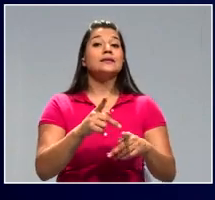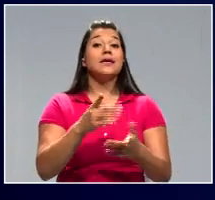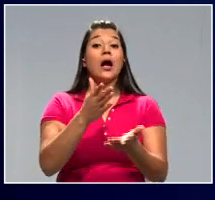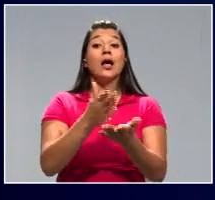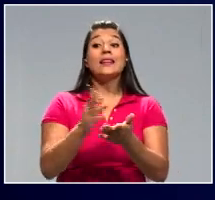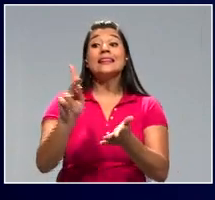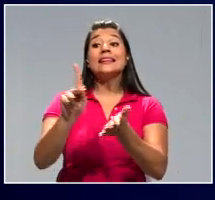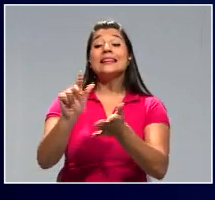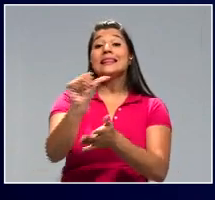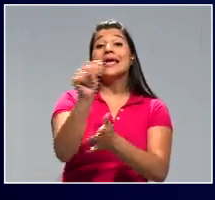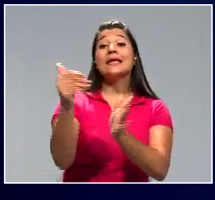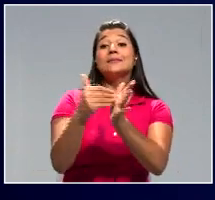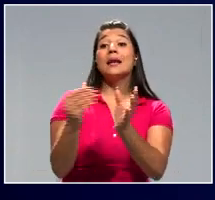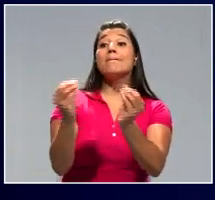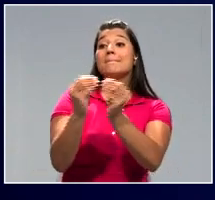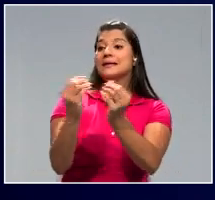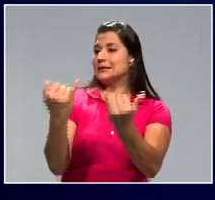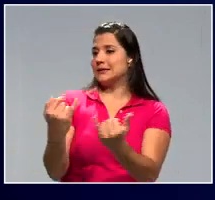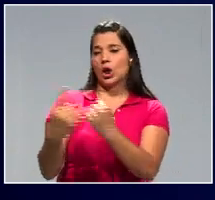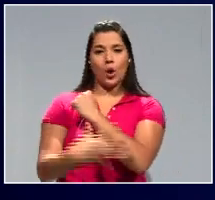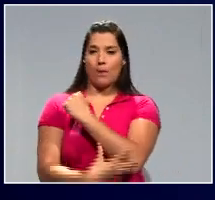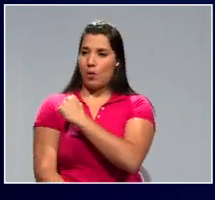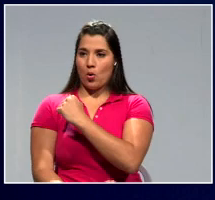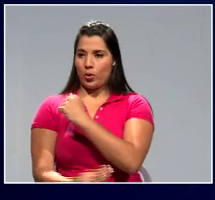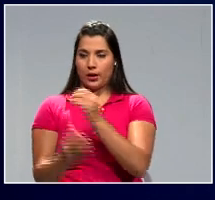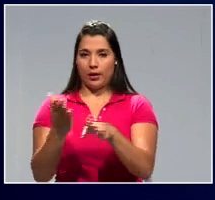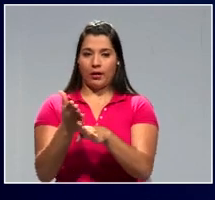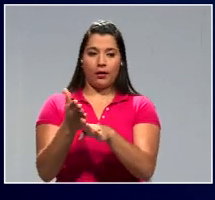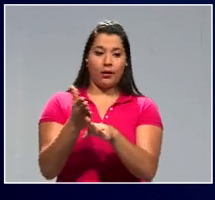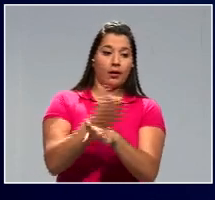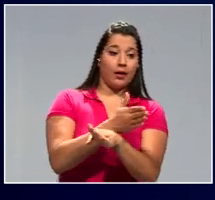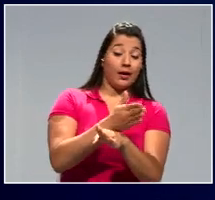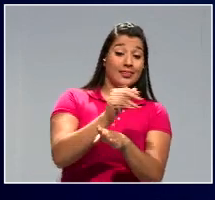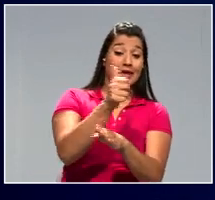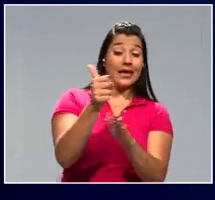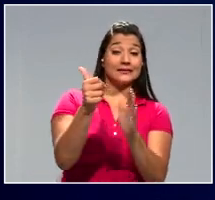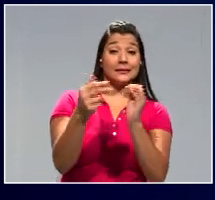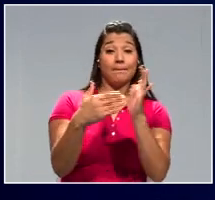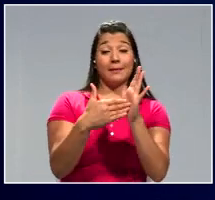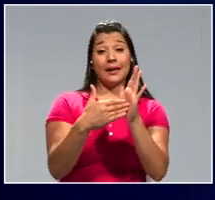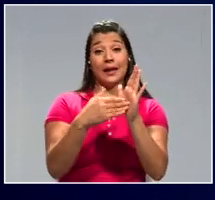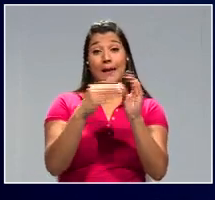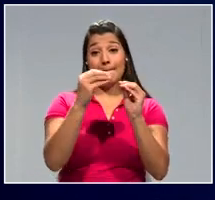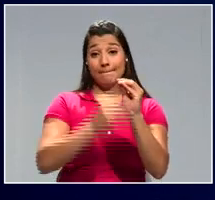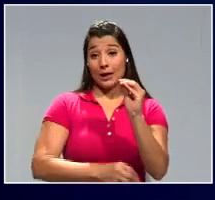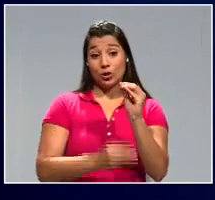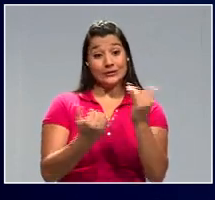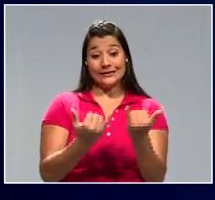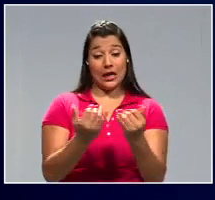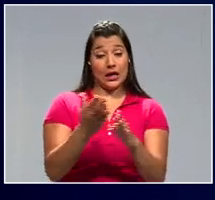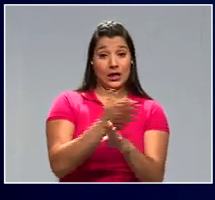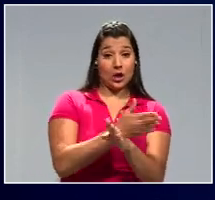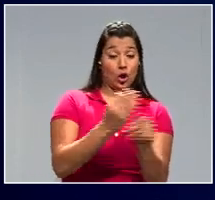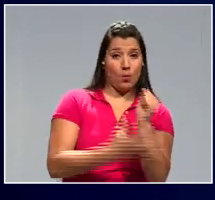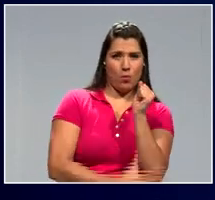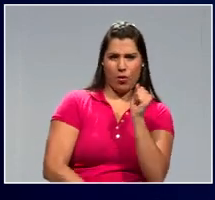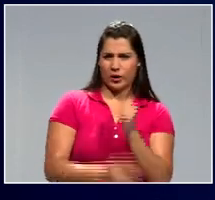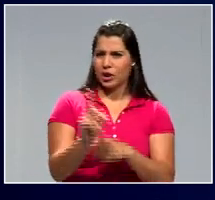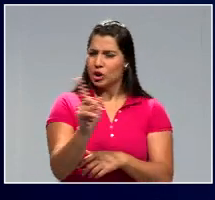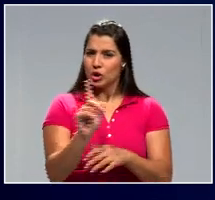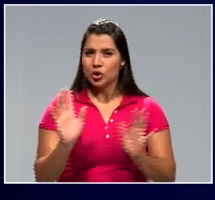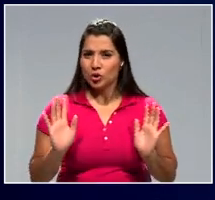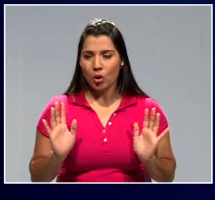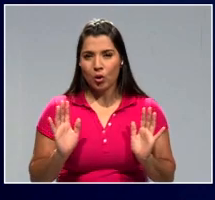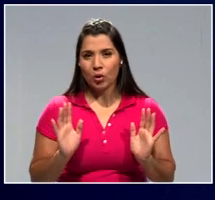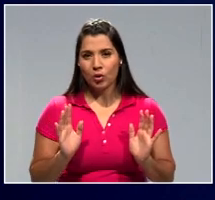las estadísticas administrativas deja de ser pobre y se sale de la etiqueta, pero es una persona pobre,